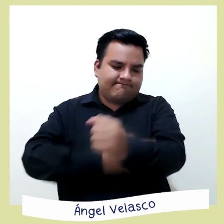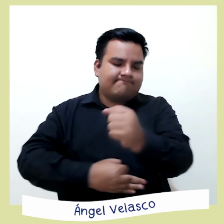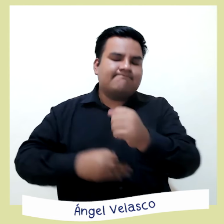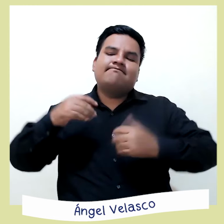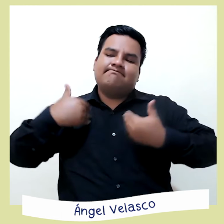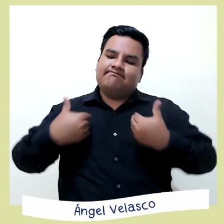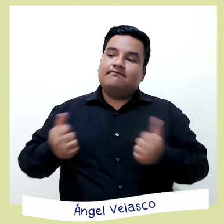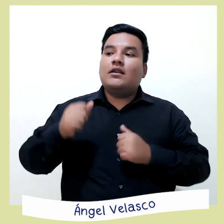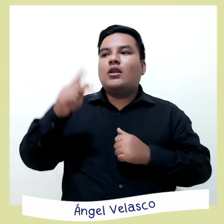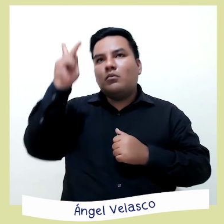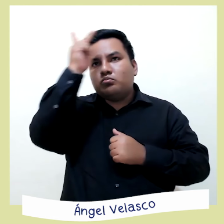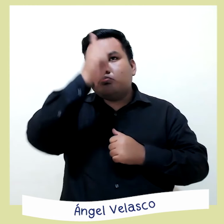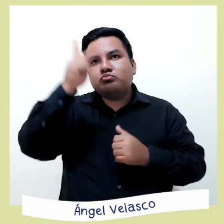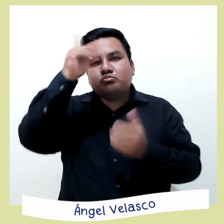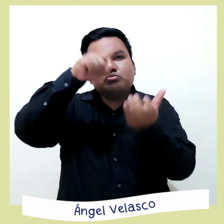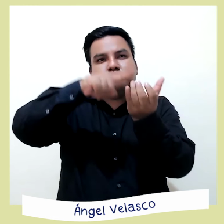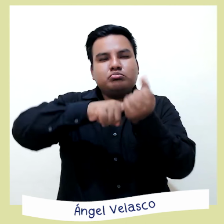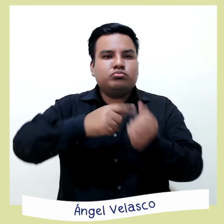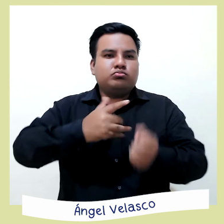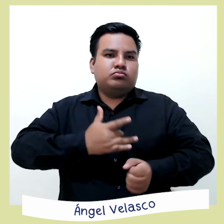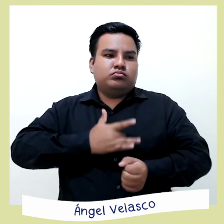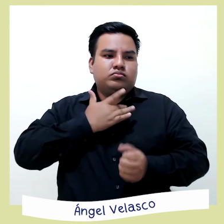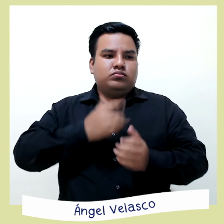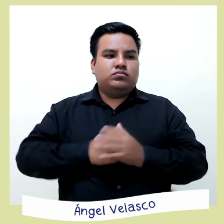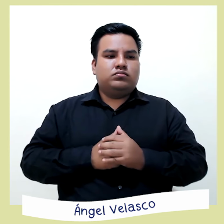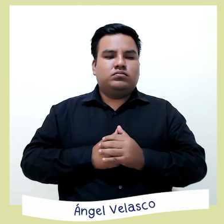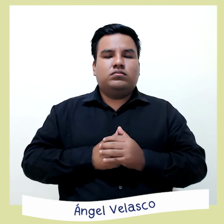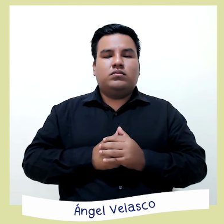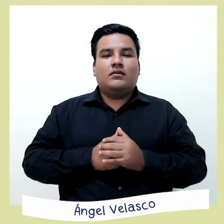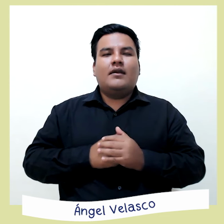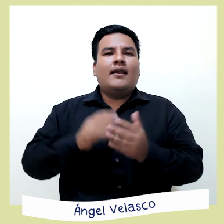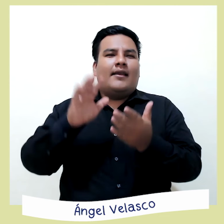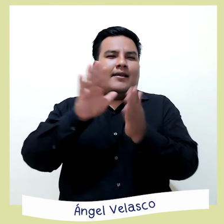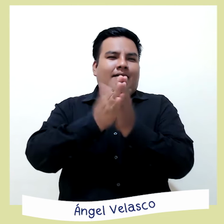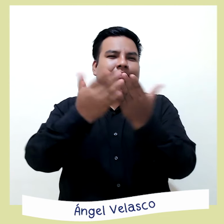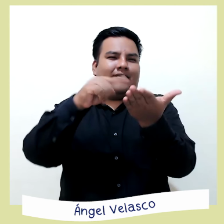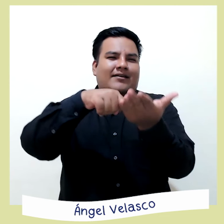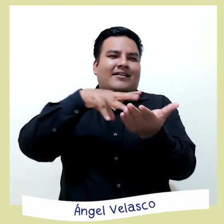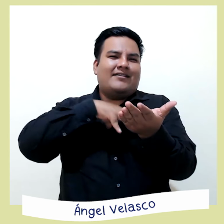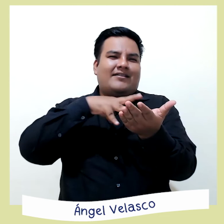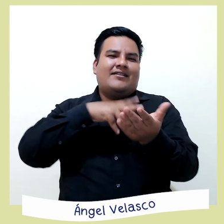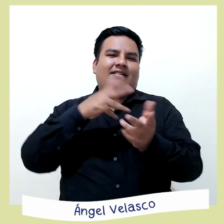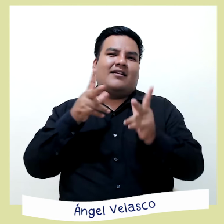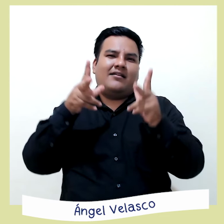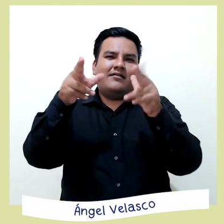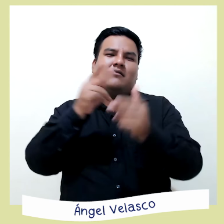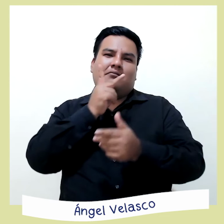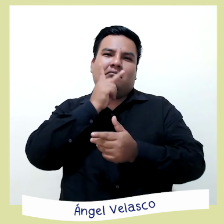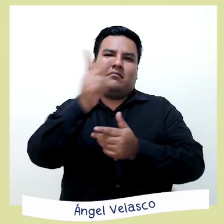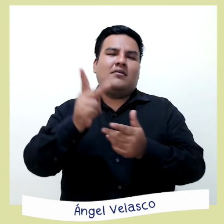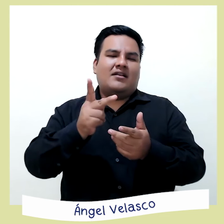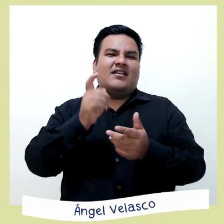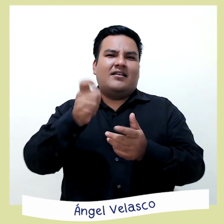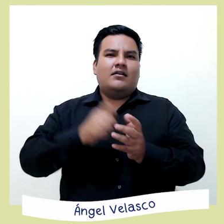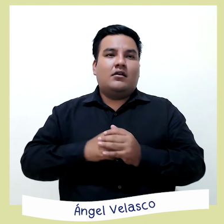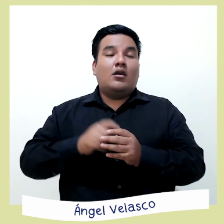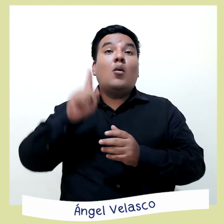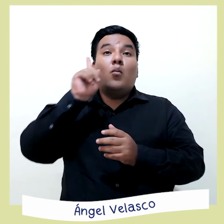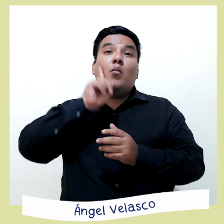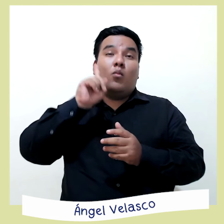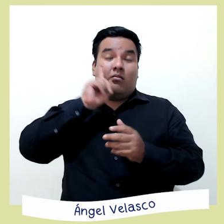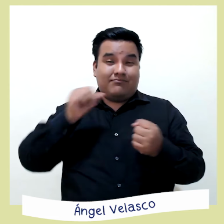embargo, les permite poco a poco a que la gente vaya entendiendo de que es una condición psicológica.